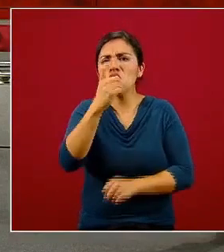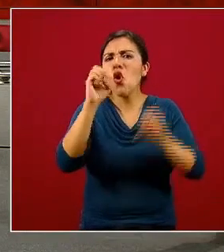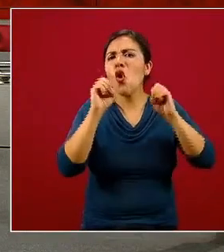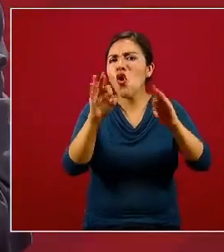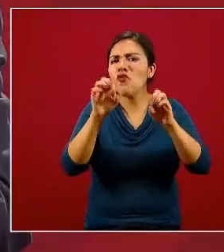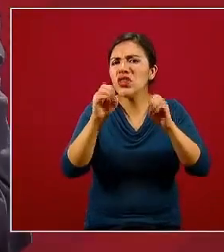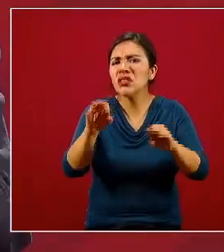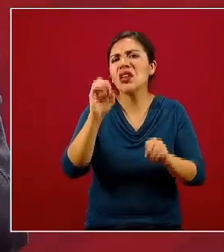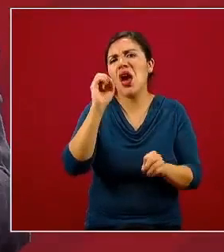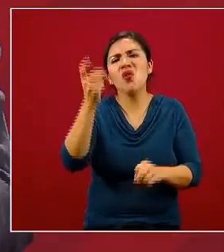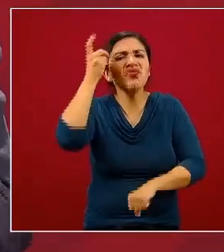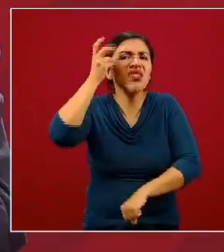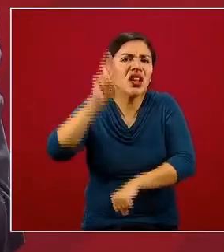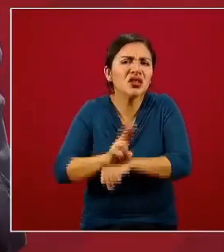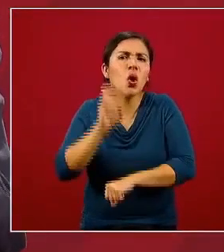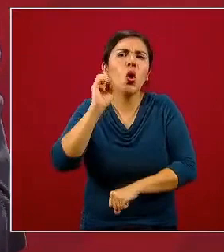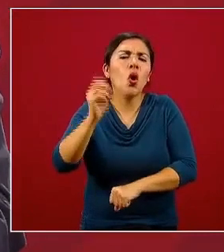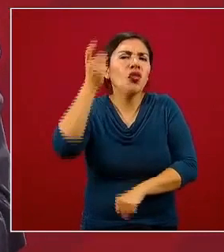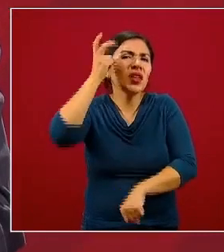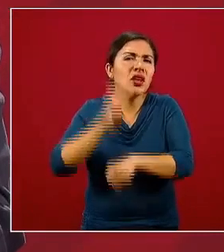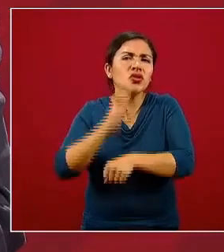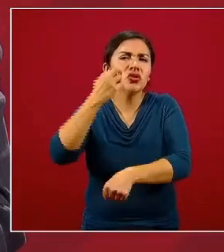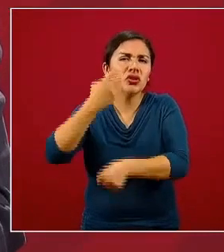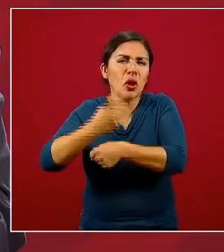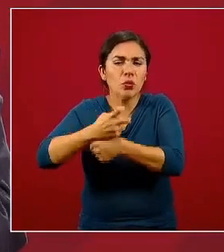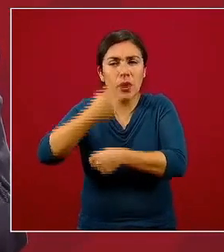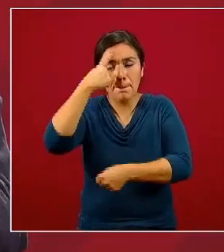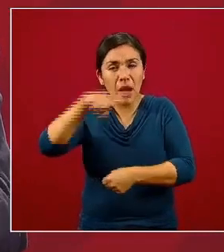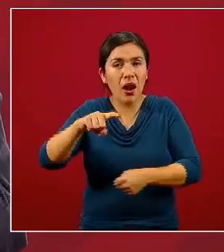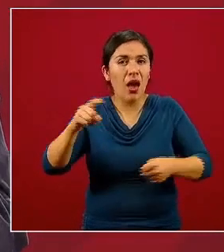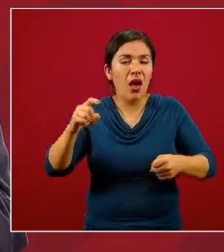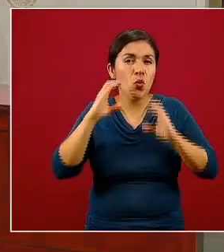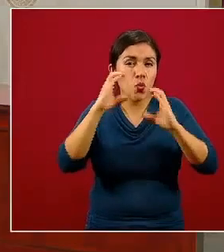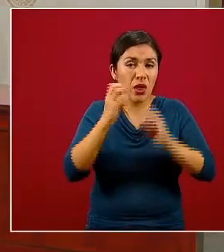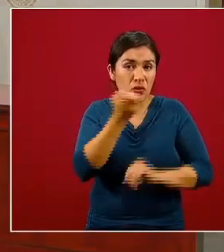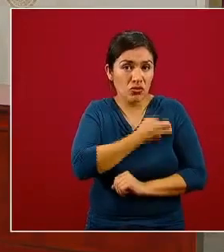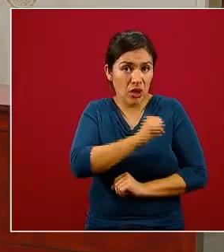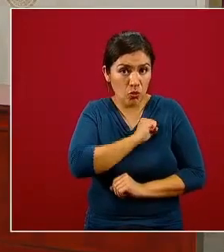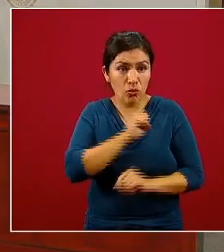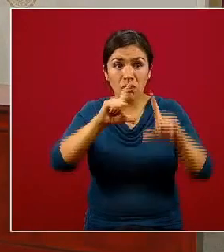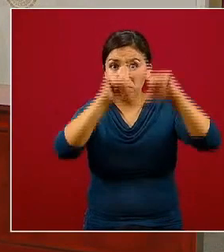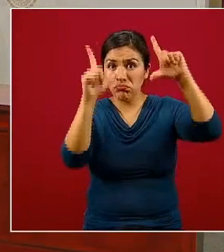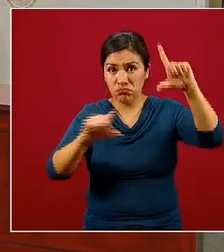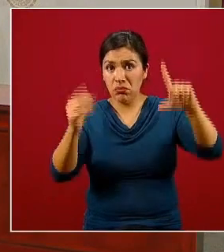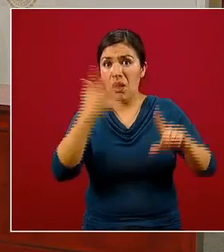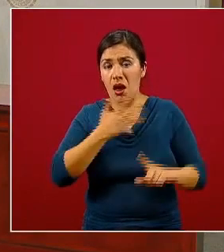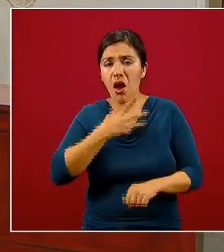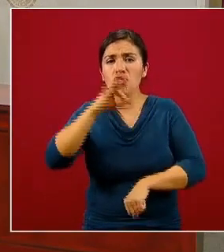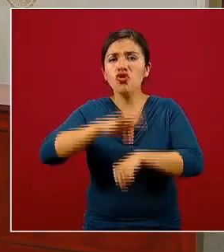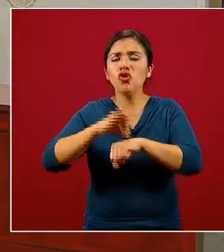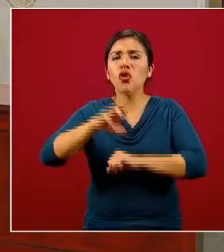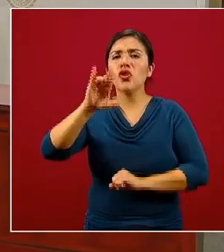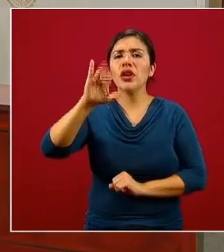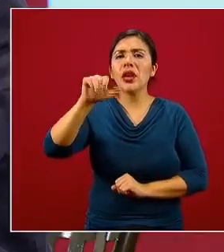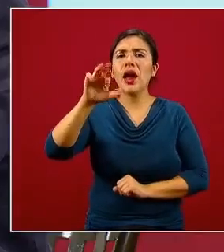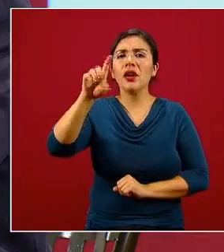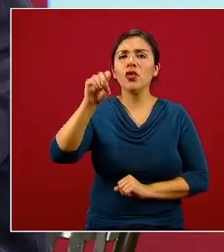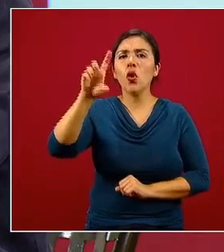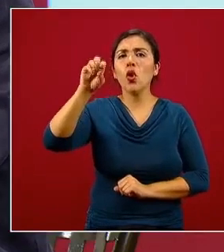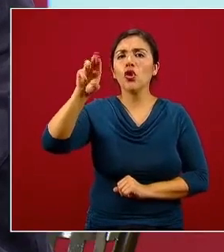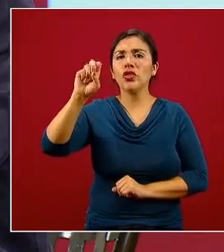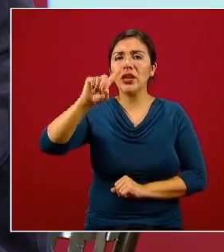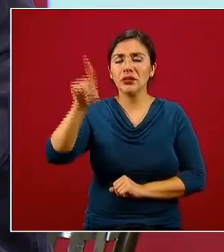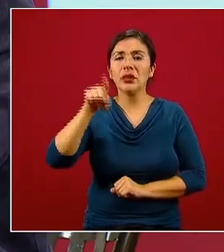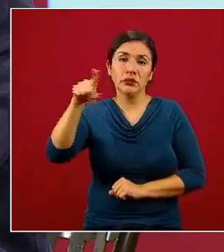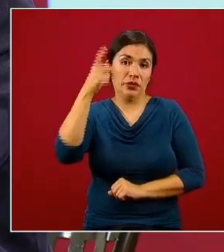departamento o dirección o subdirección de promoción de la salud. A nivel nacional existe, el doctor Ricardo Cortés Alcalá es el director,